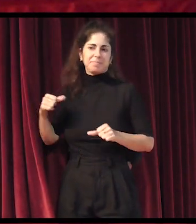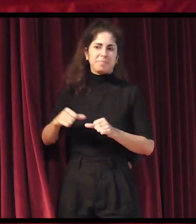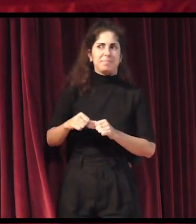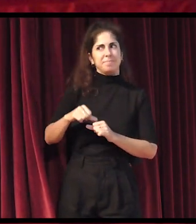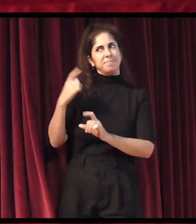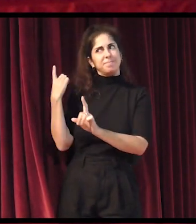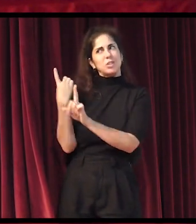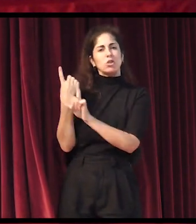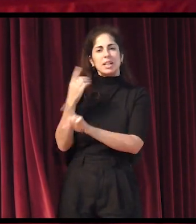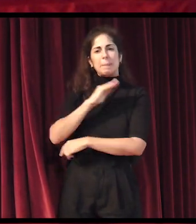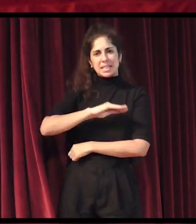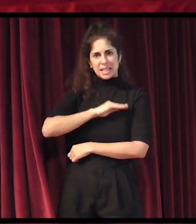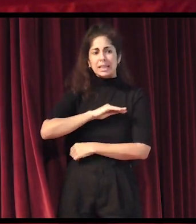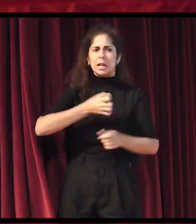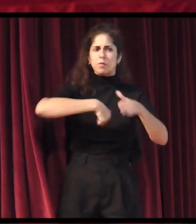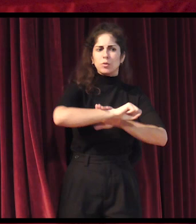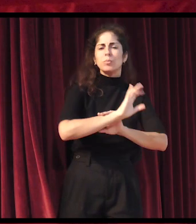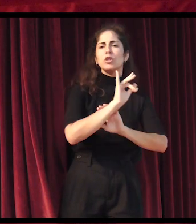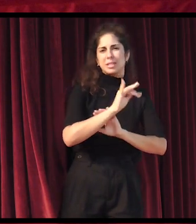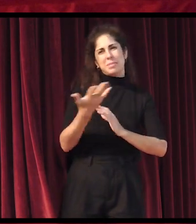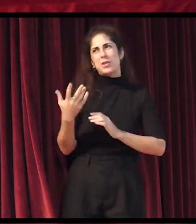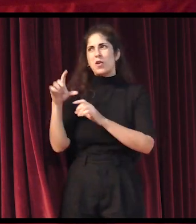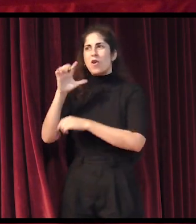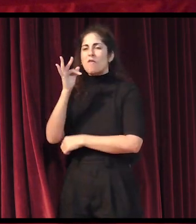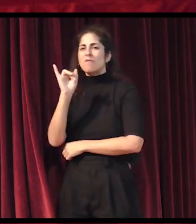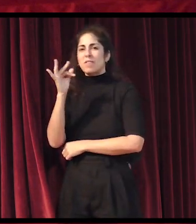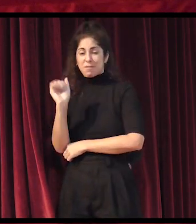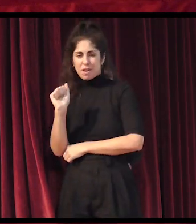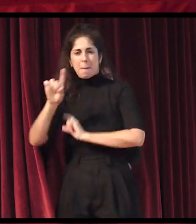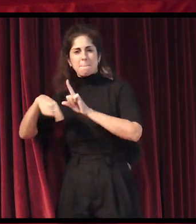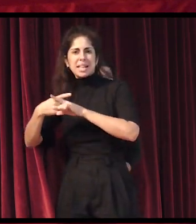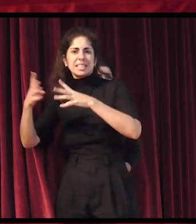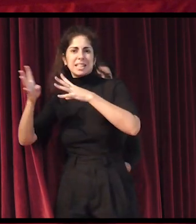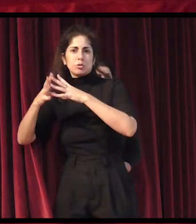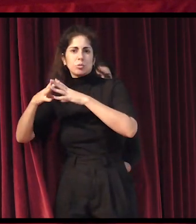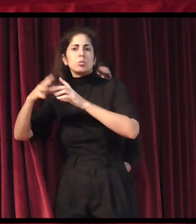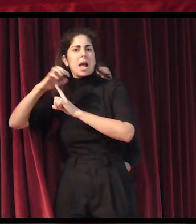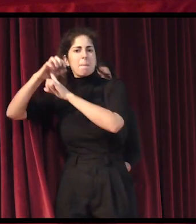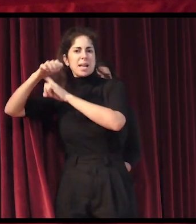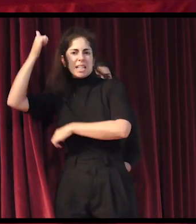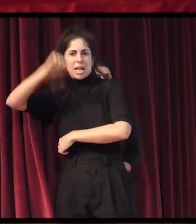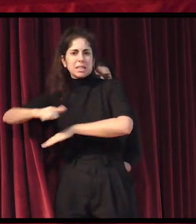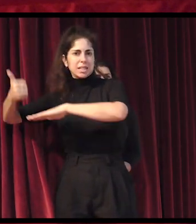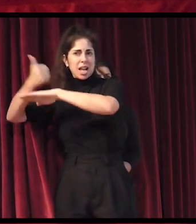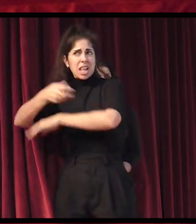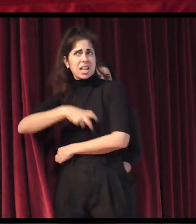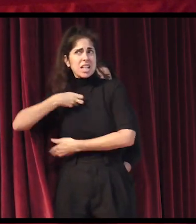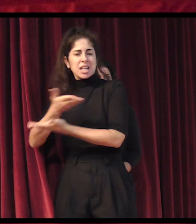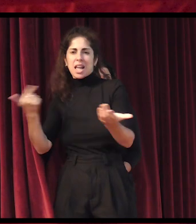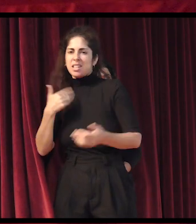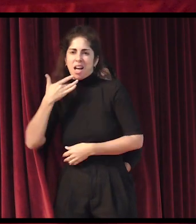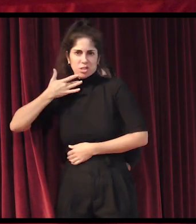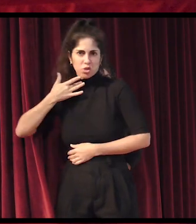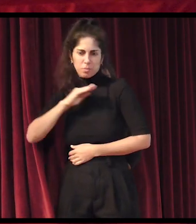pero al fútbol sí, pero a la FIFA y a las estructuras patriarcales en general le tengo bastante asco. Entonces, voy a intentar aterrizar un